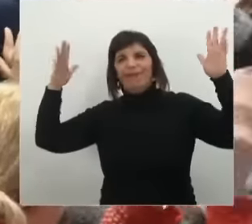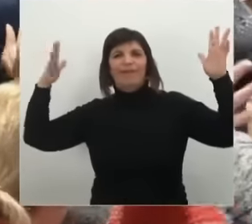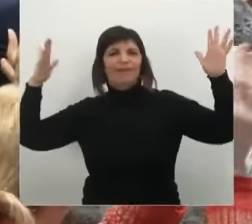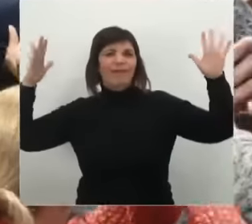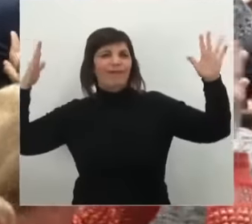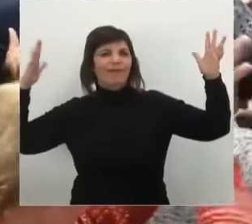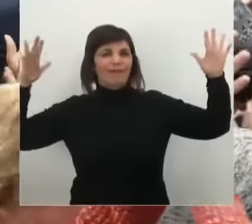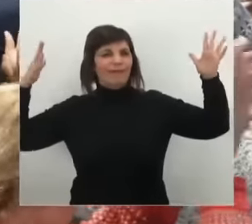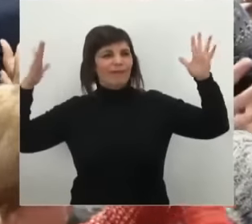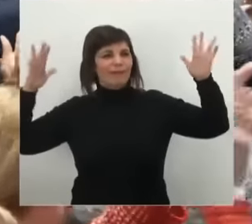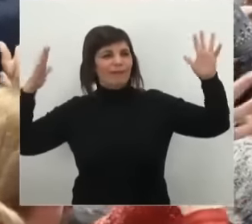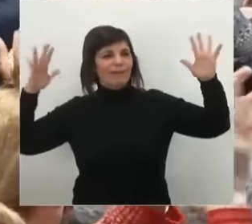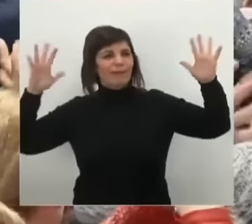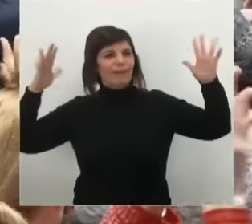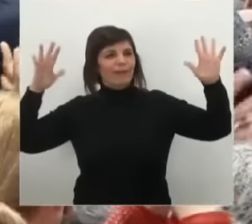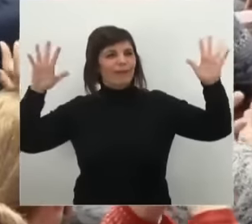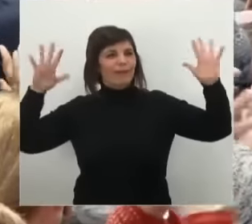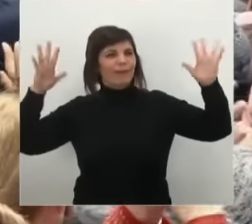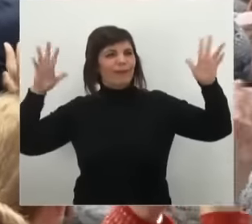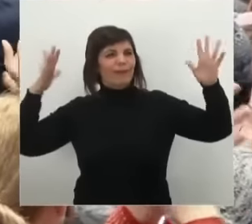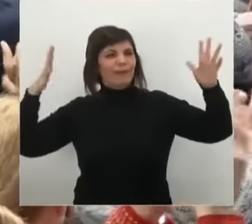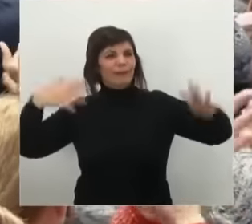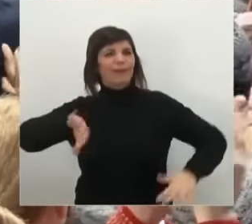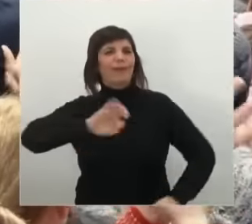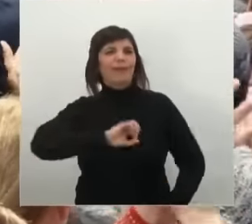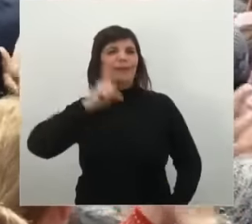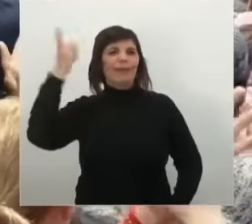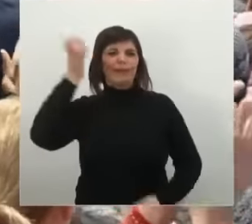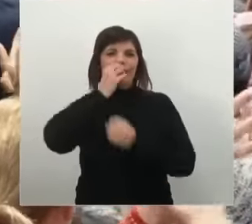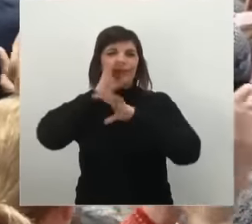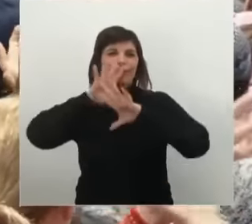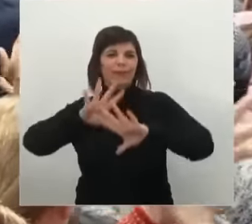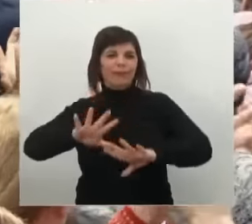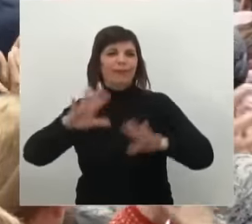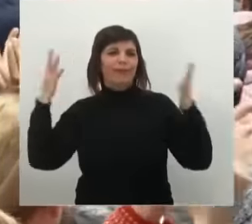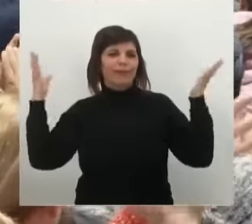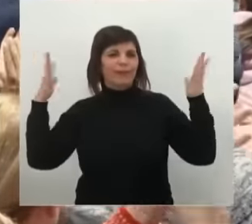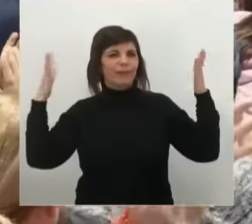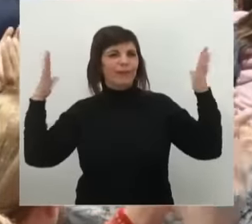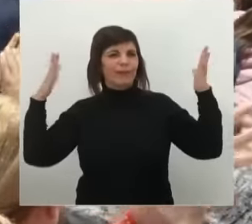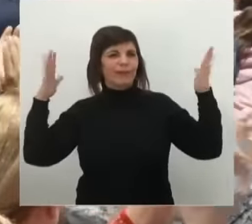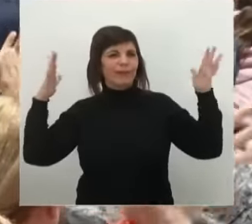en la televisión que Dios los bendiga a todos aleluya